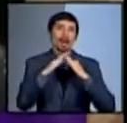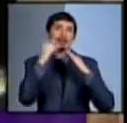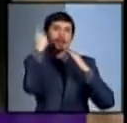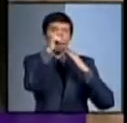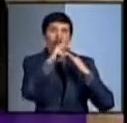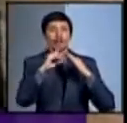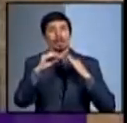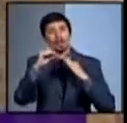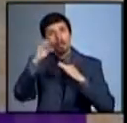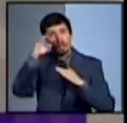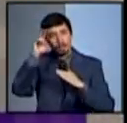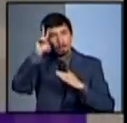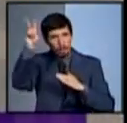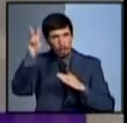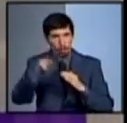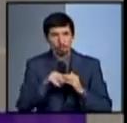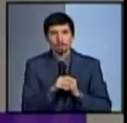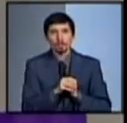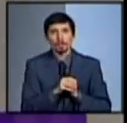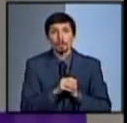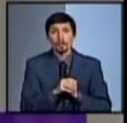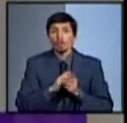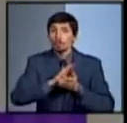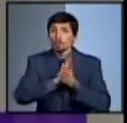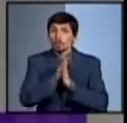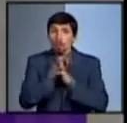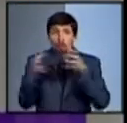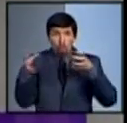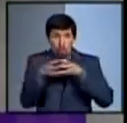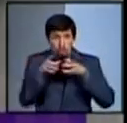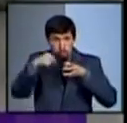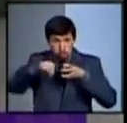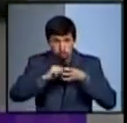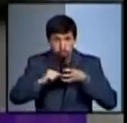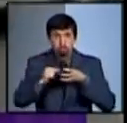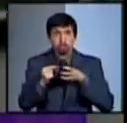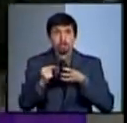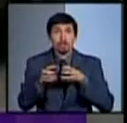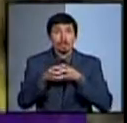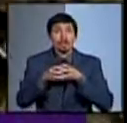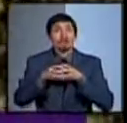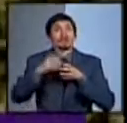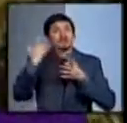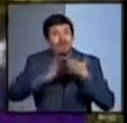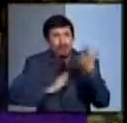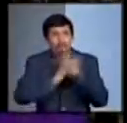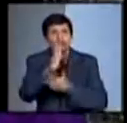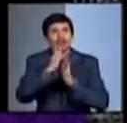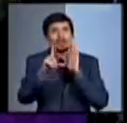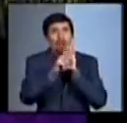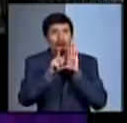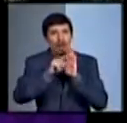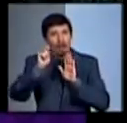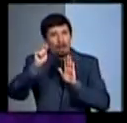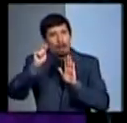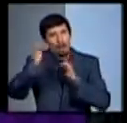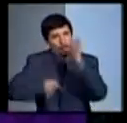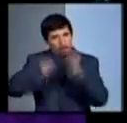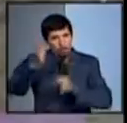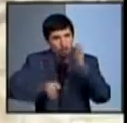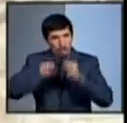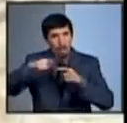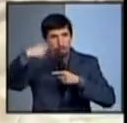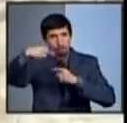en Cusco, Perú. Todos sus cómplices han sido procesados durante los siguientes meses. Era, yo